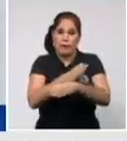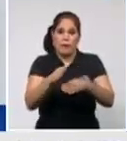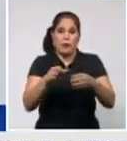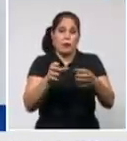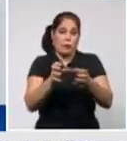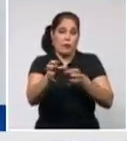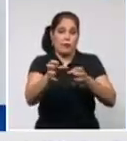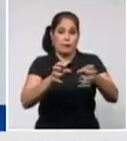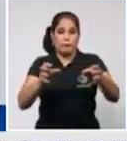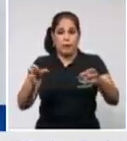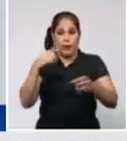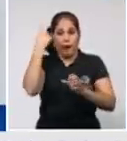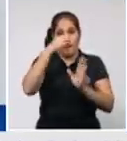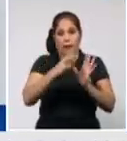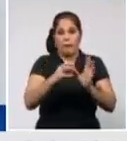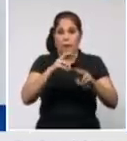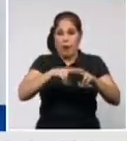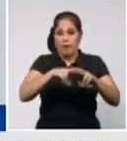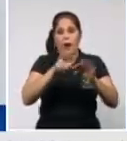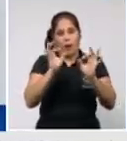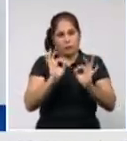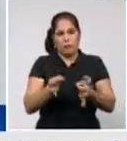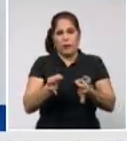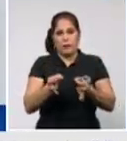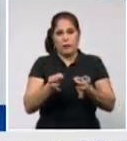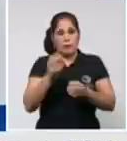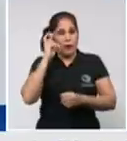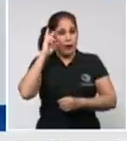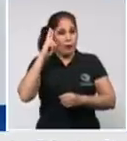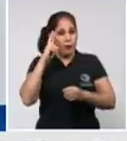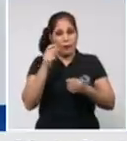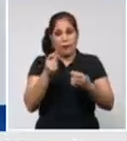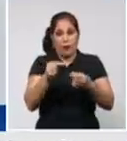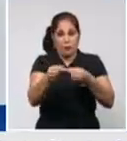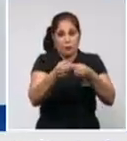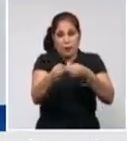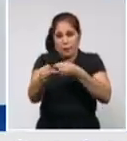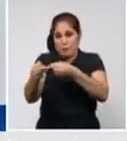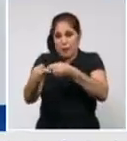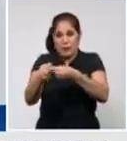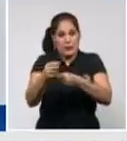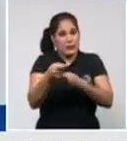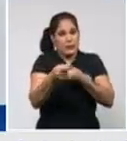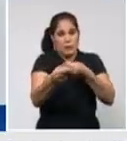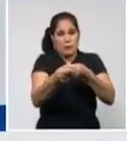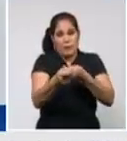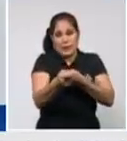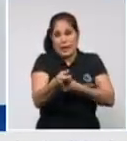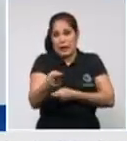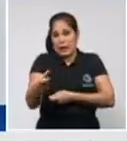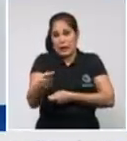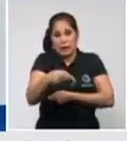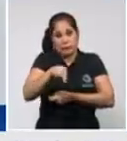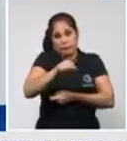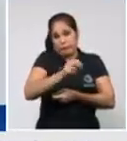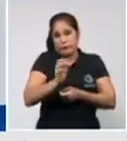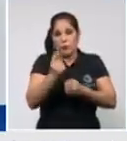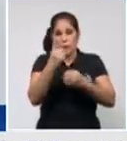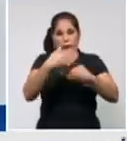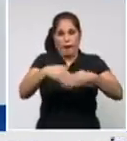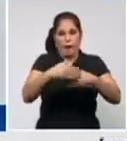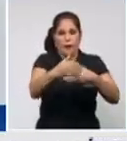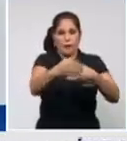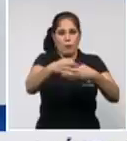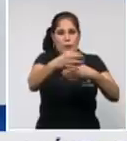sus características de la división política geográfica, que realmente es una calle, y